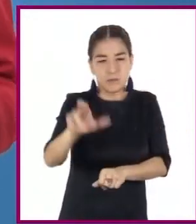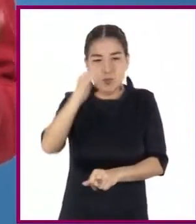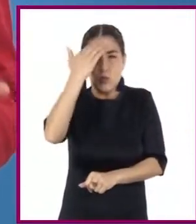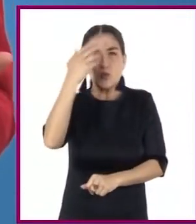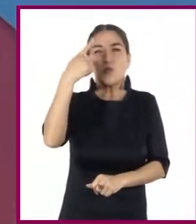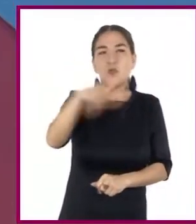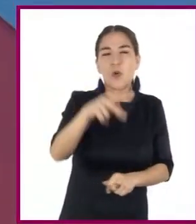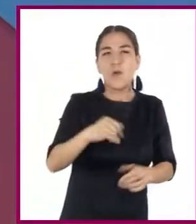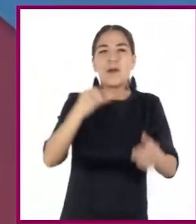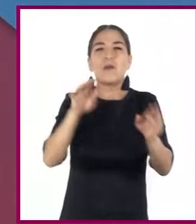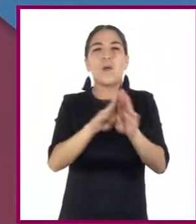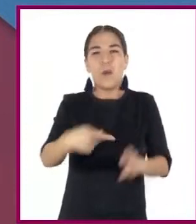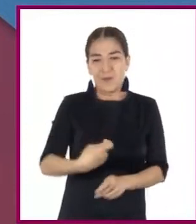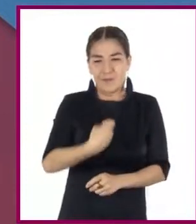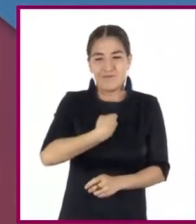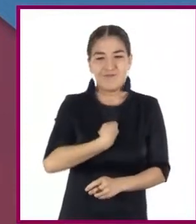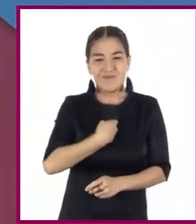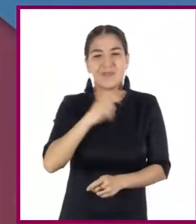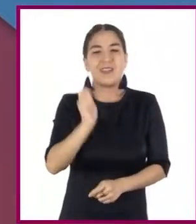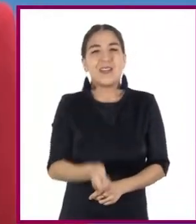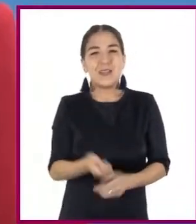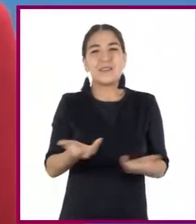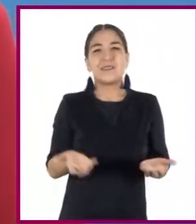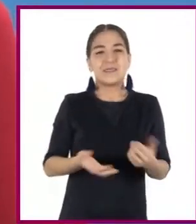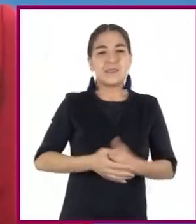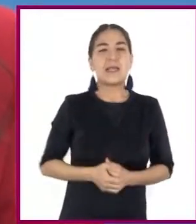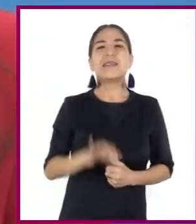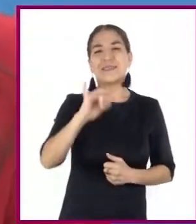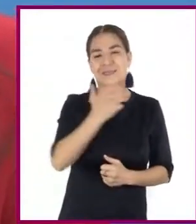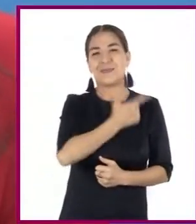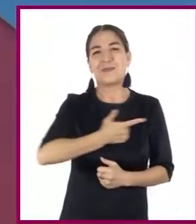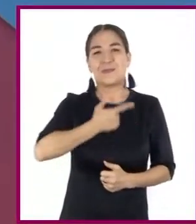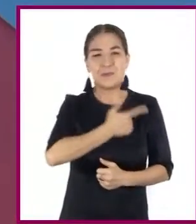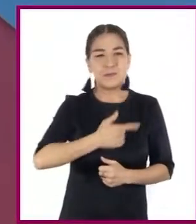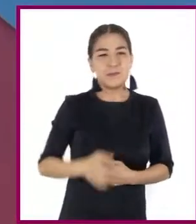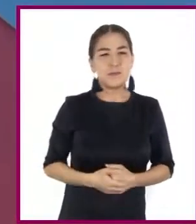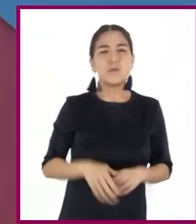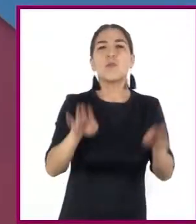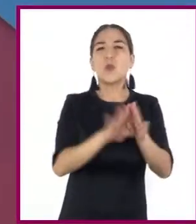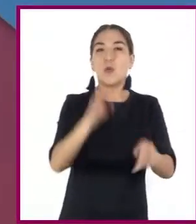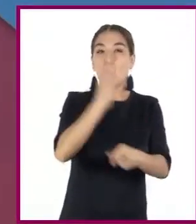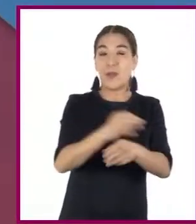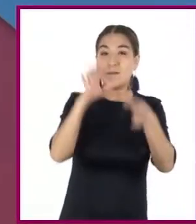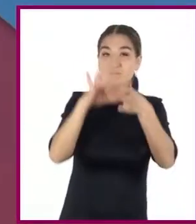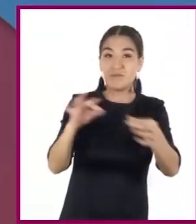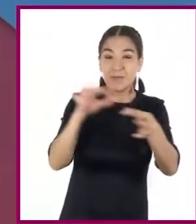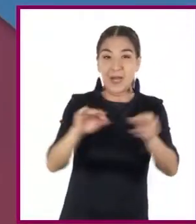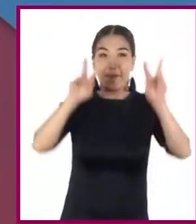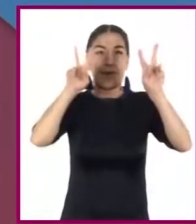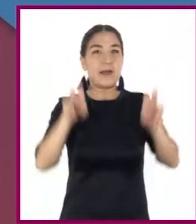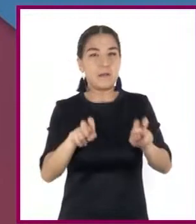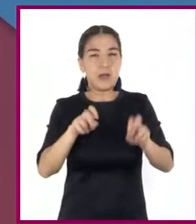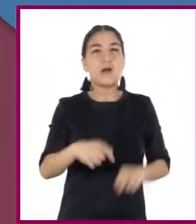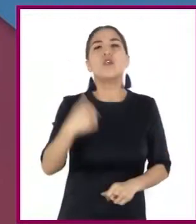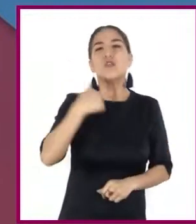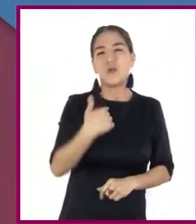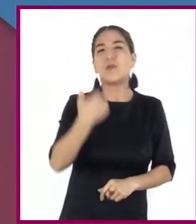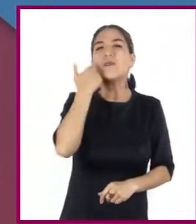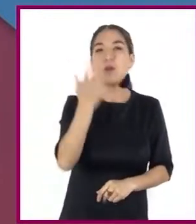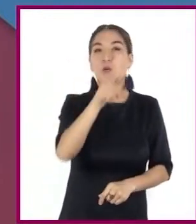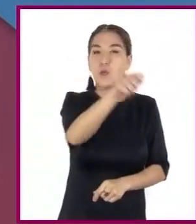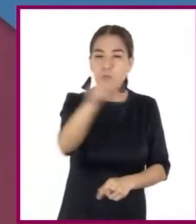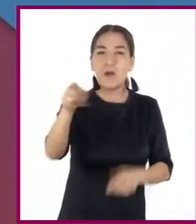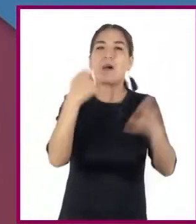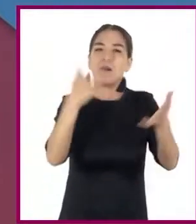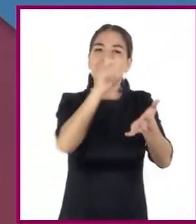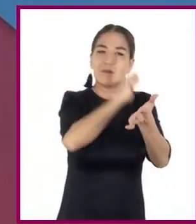dar alguna idea? Con mucho gusto, Michelle. Y conforme vamos explicando el tema, me gustaría que tomen